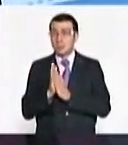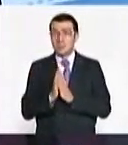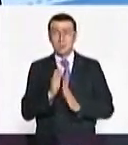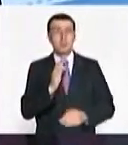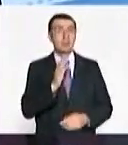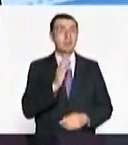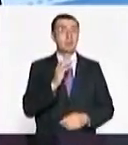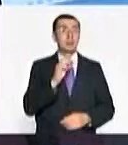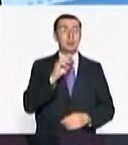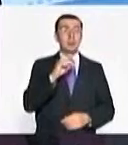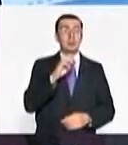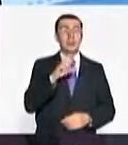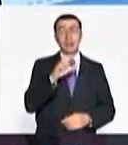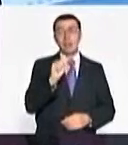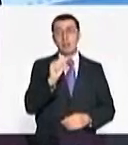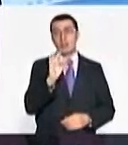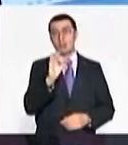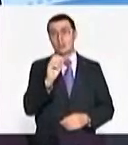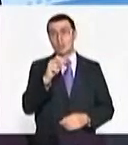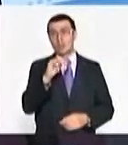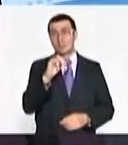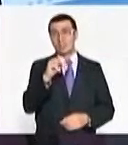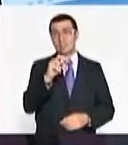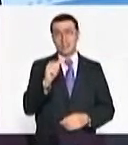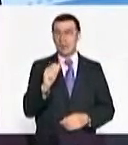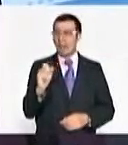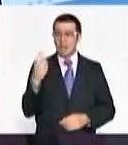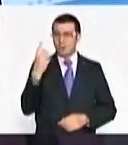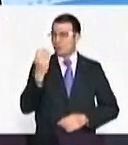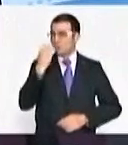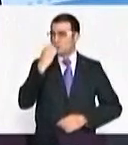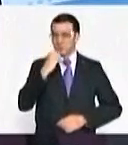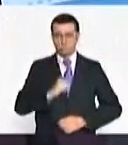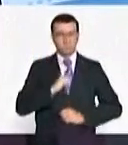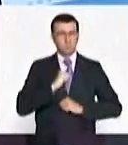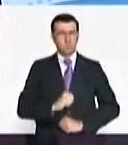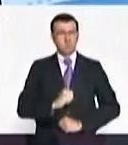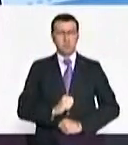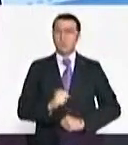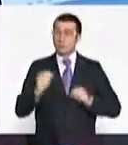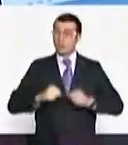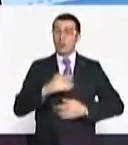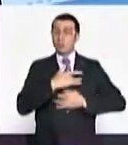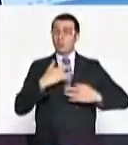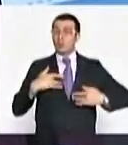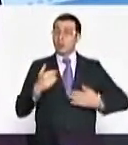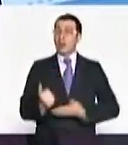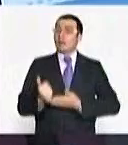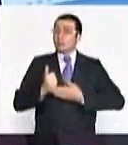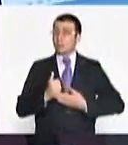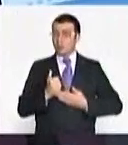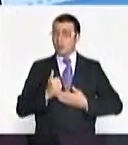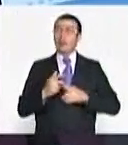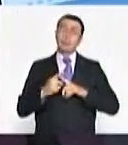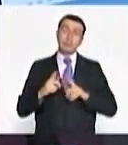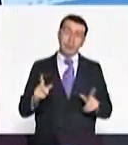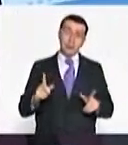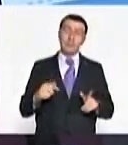cranberry, o determinado suplemento con vitaminas para mejorar supuestamente la salud de uno. Lo que uno tiene que entrar a